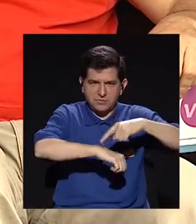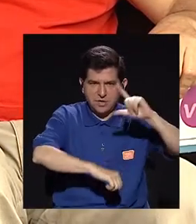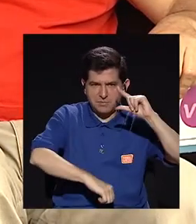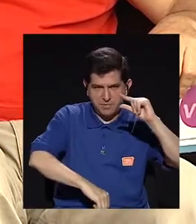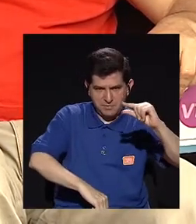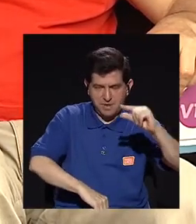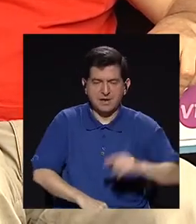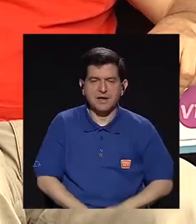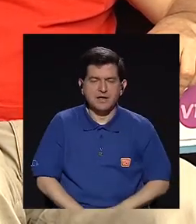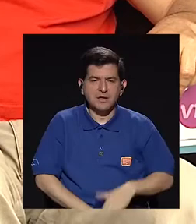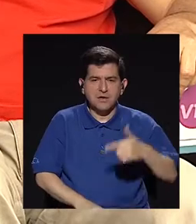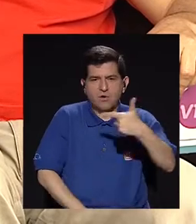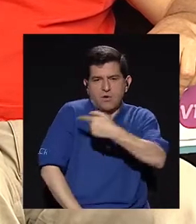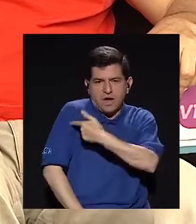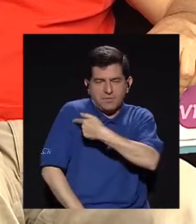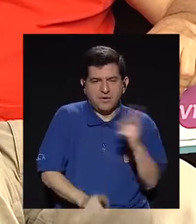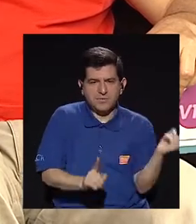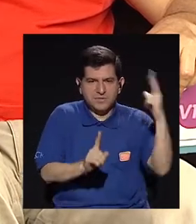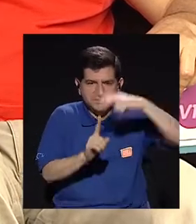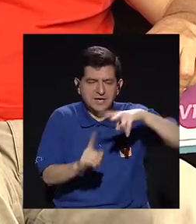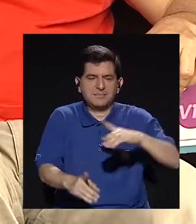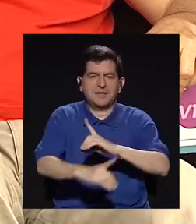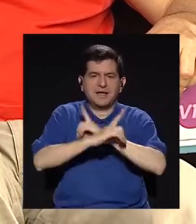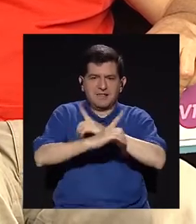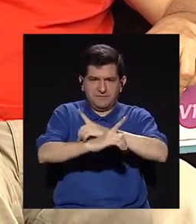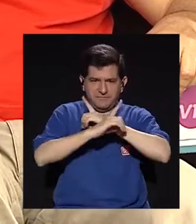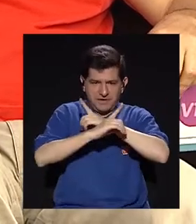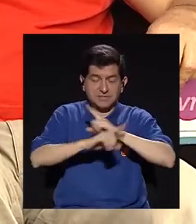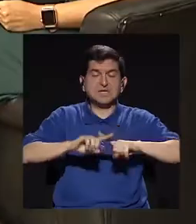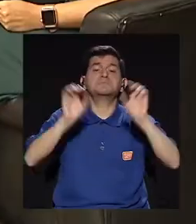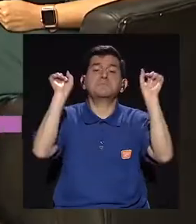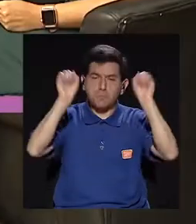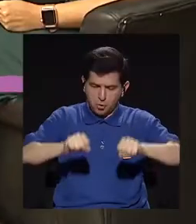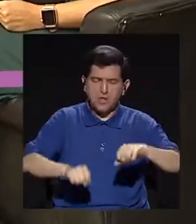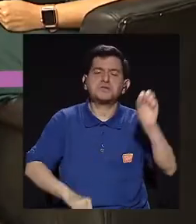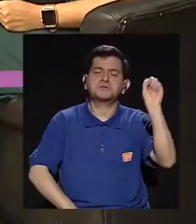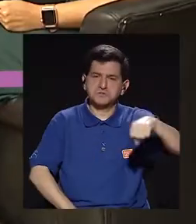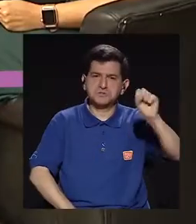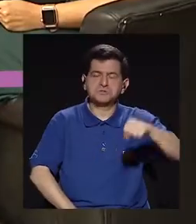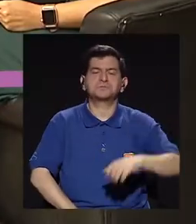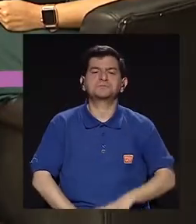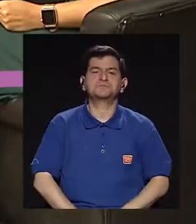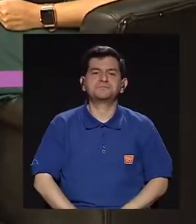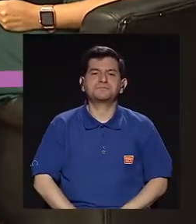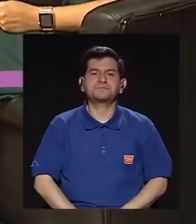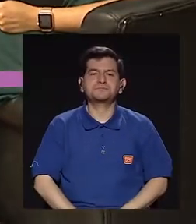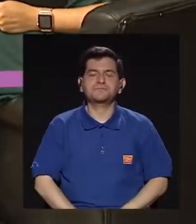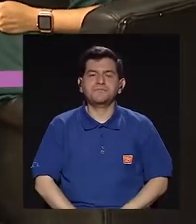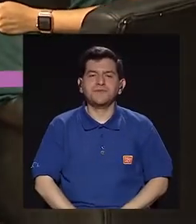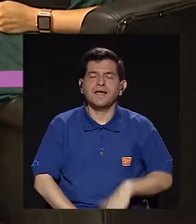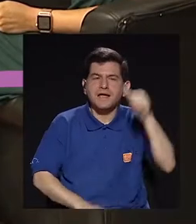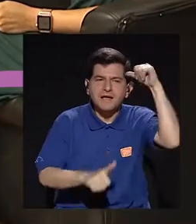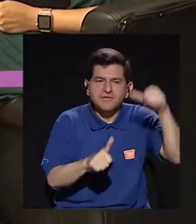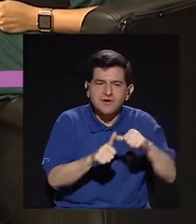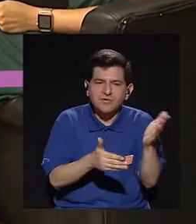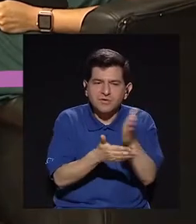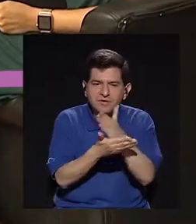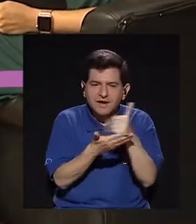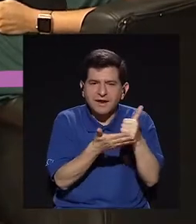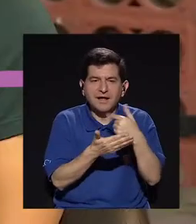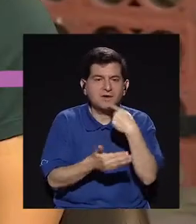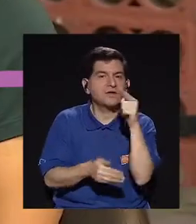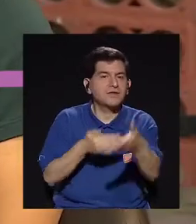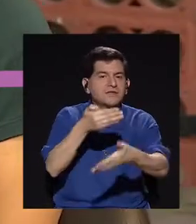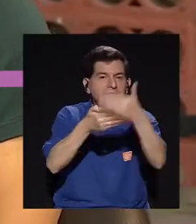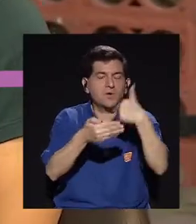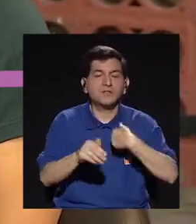tiempo más pequeño las vacunas para producir las defensas, uh-huh. pero sí se puede hacer también. Doc, yo voy a retomar algo que usted dijo ahora.